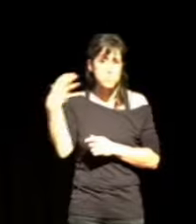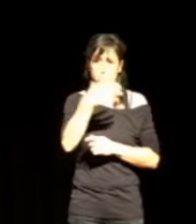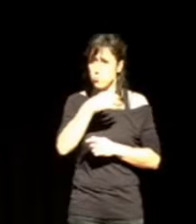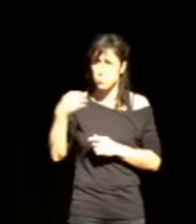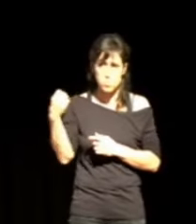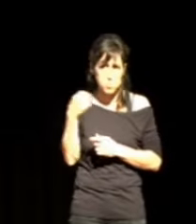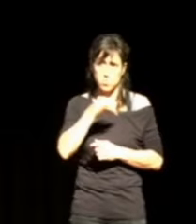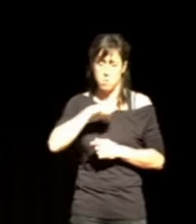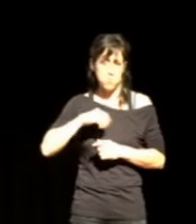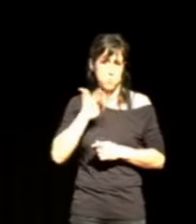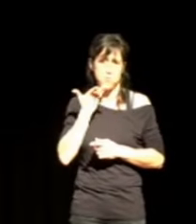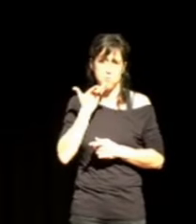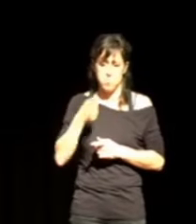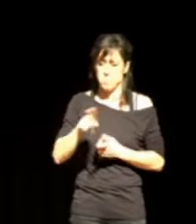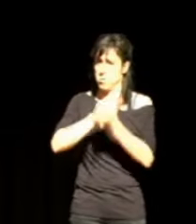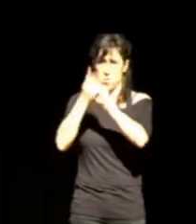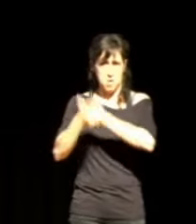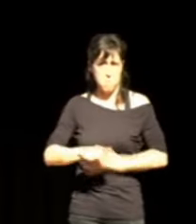infinita.